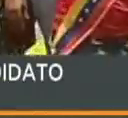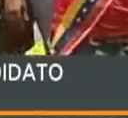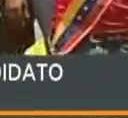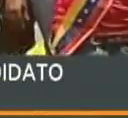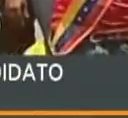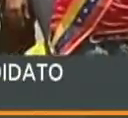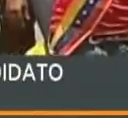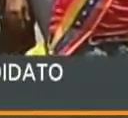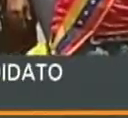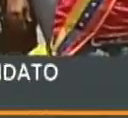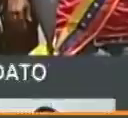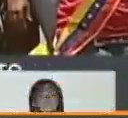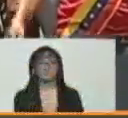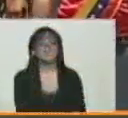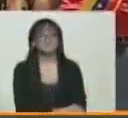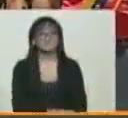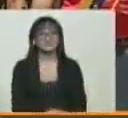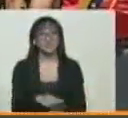india?